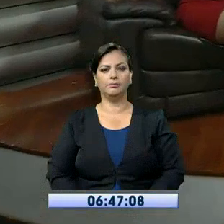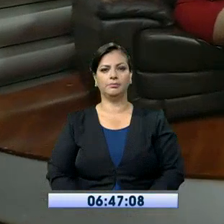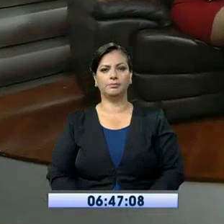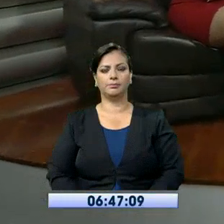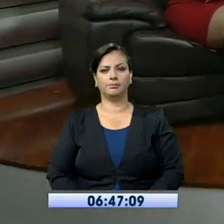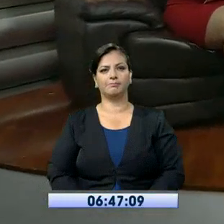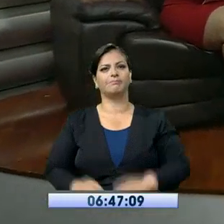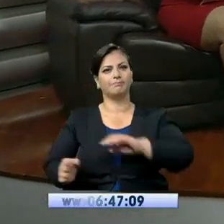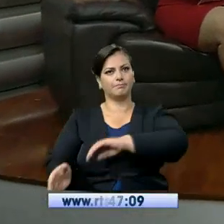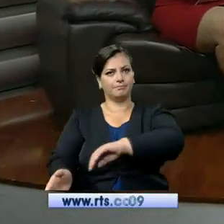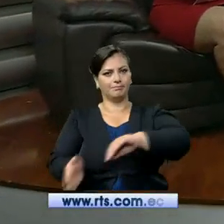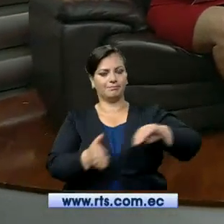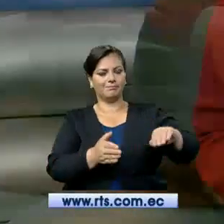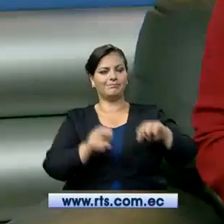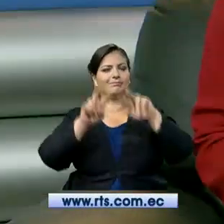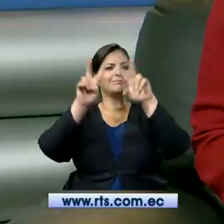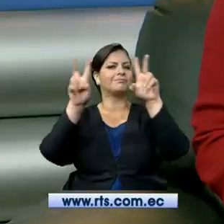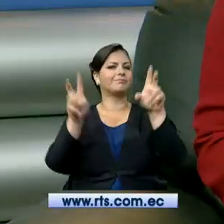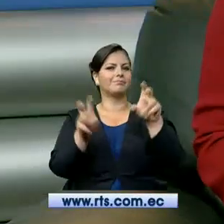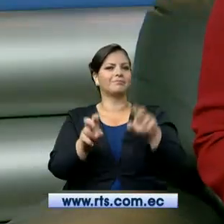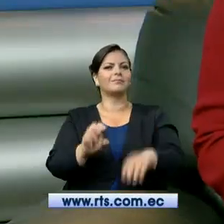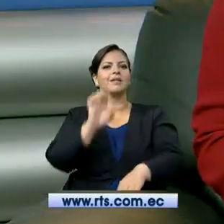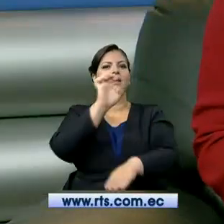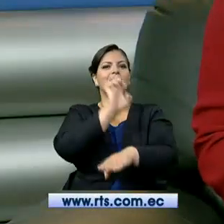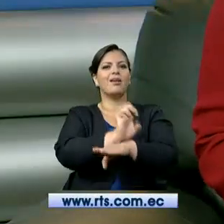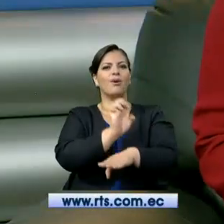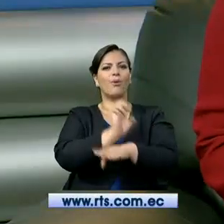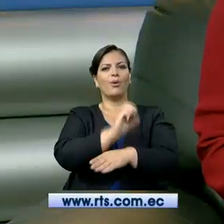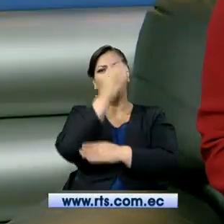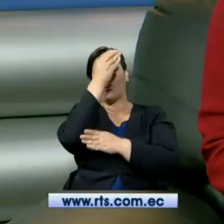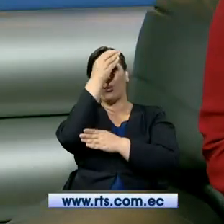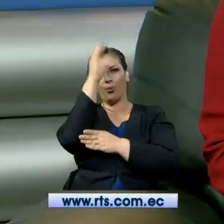Pasemos ahora a la nota intercultural. Quiero contarles que el cantón